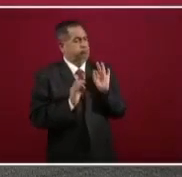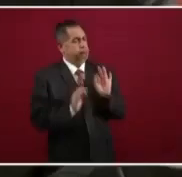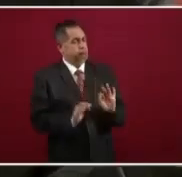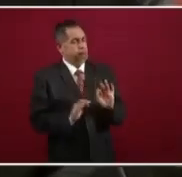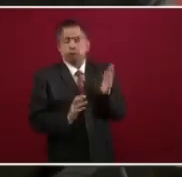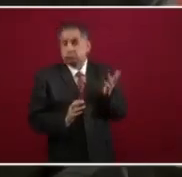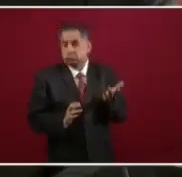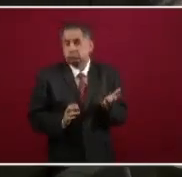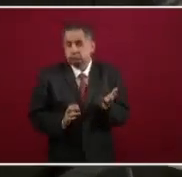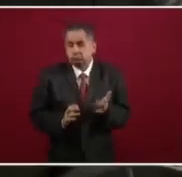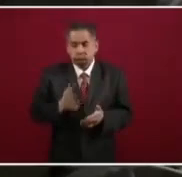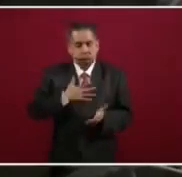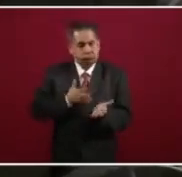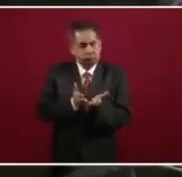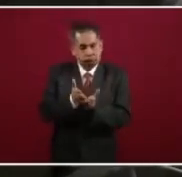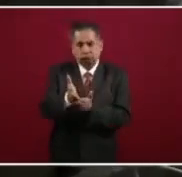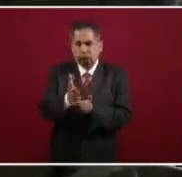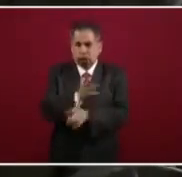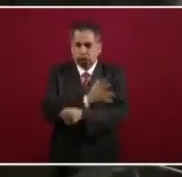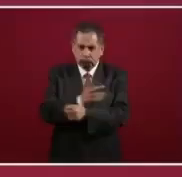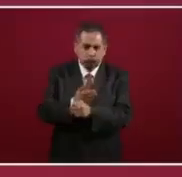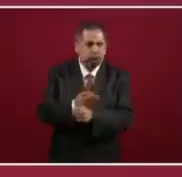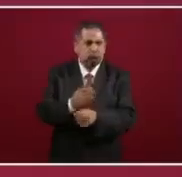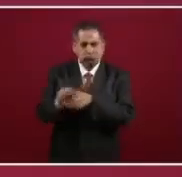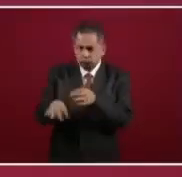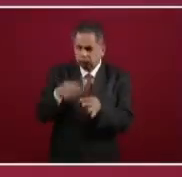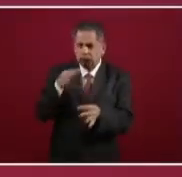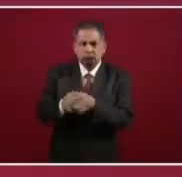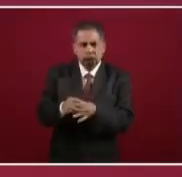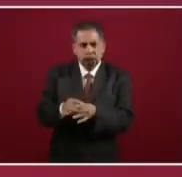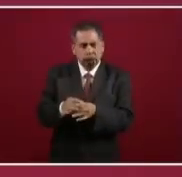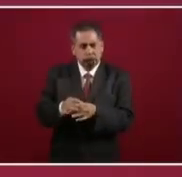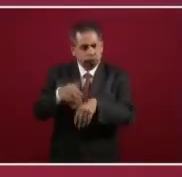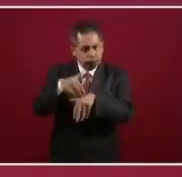de rectitud de integridad de honestidad